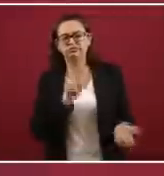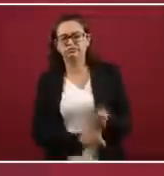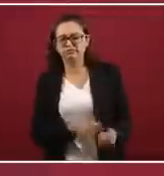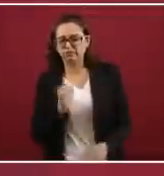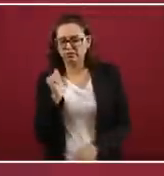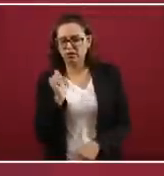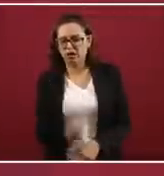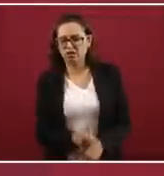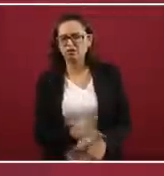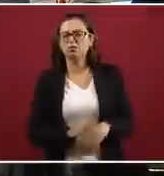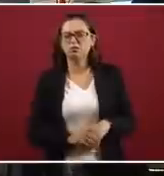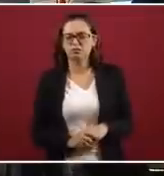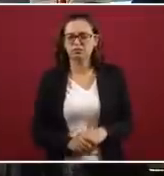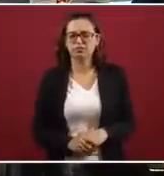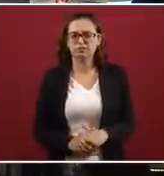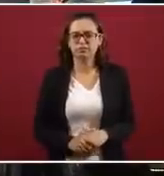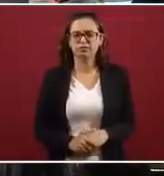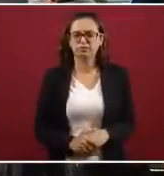o tigre.